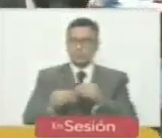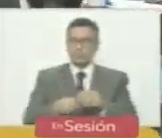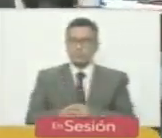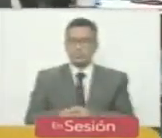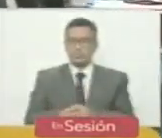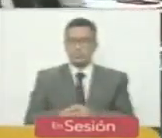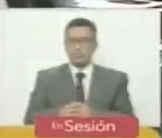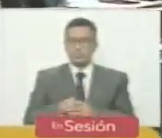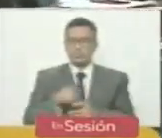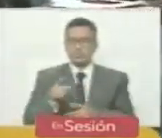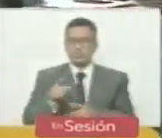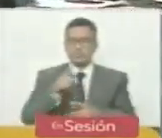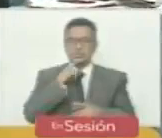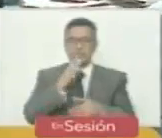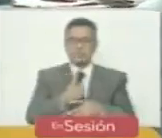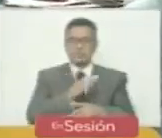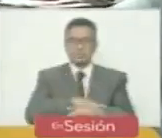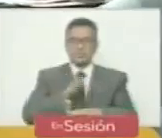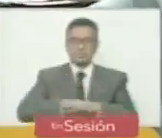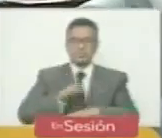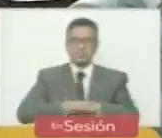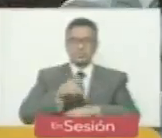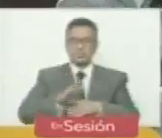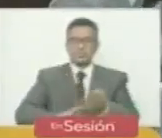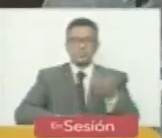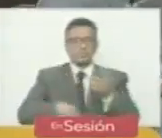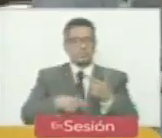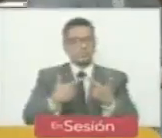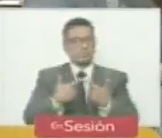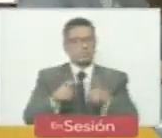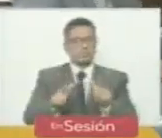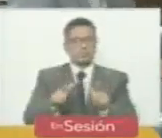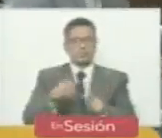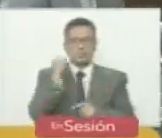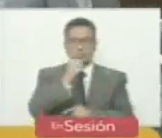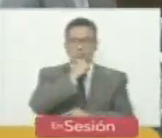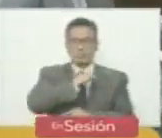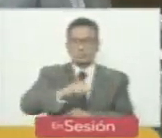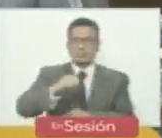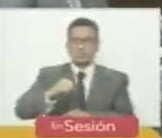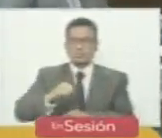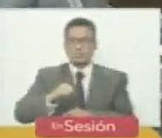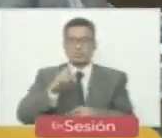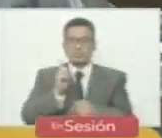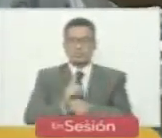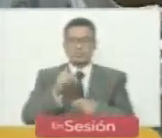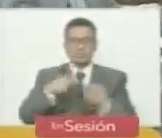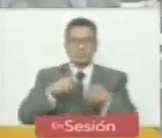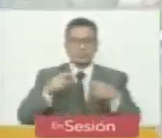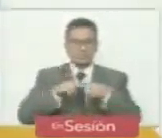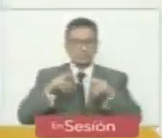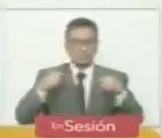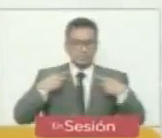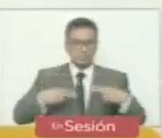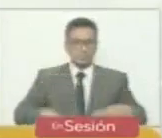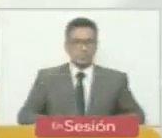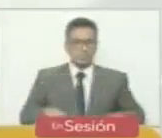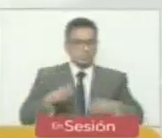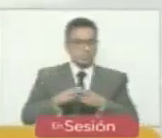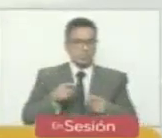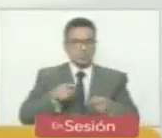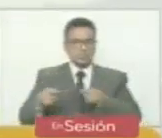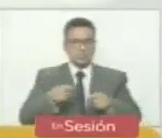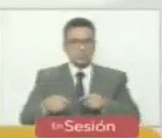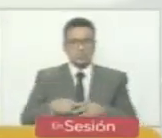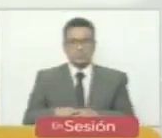fue exculpado, salió en libertad un asesino violador de derechos humanos en la dictadura por la